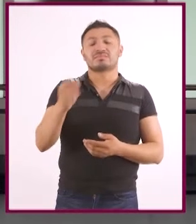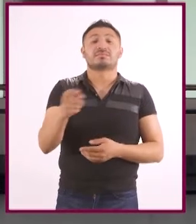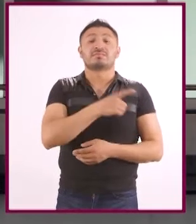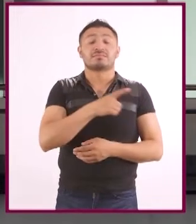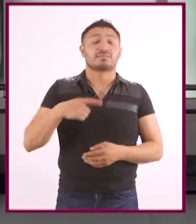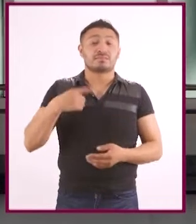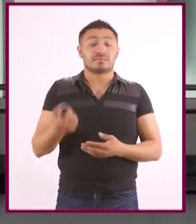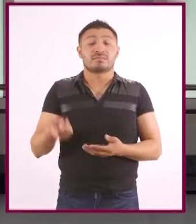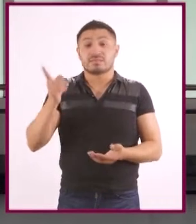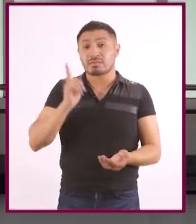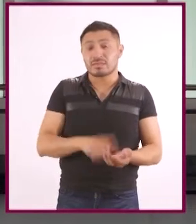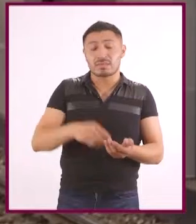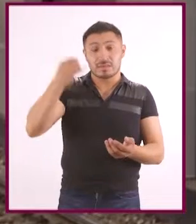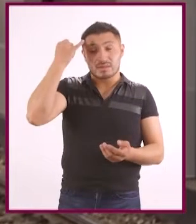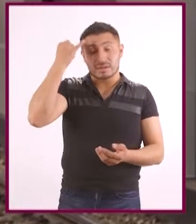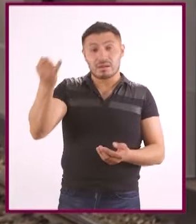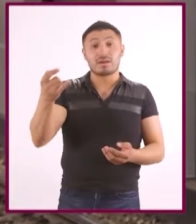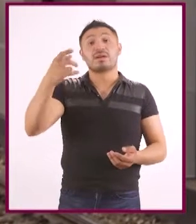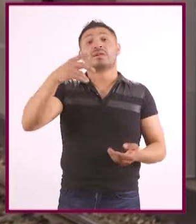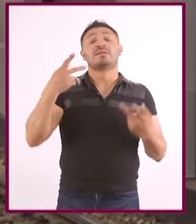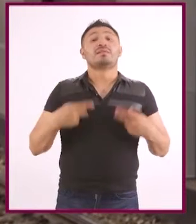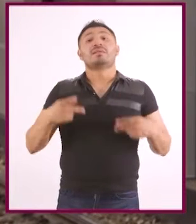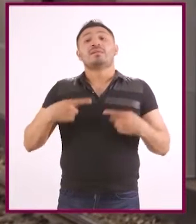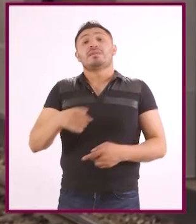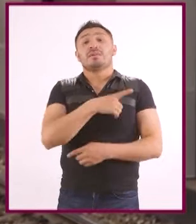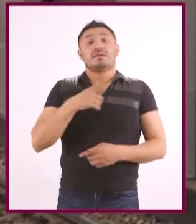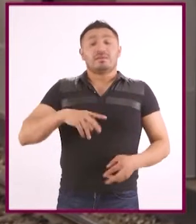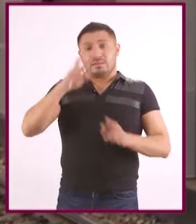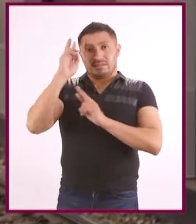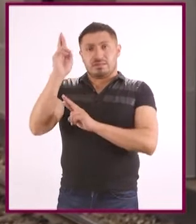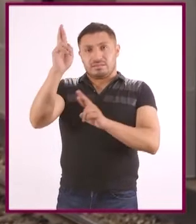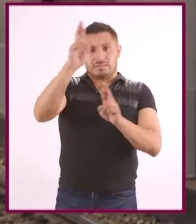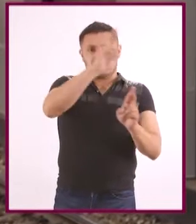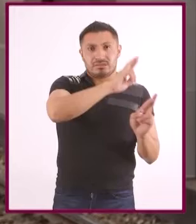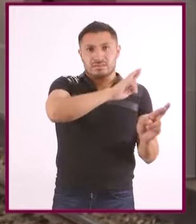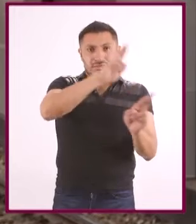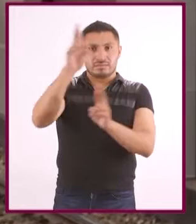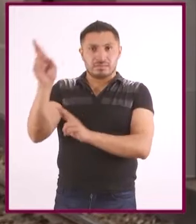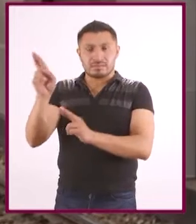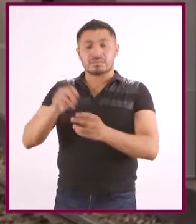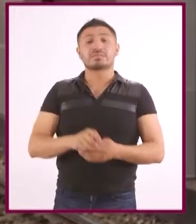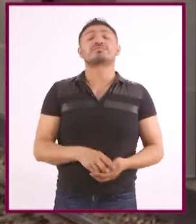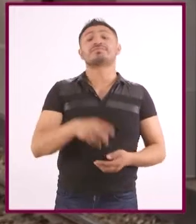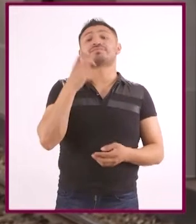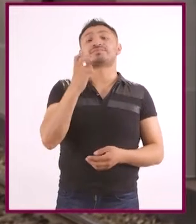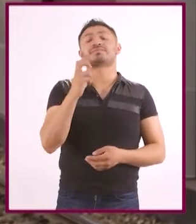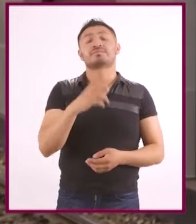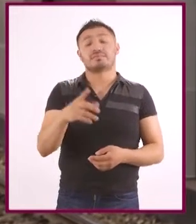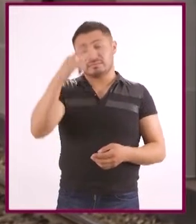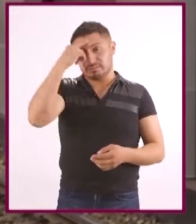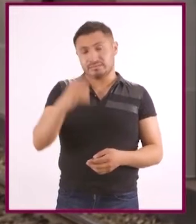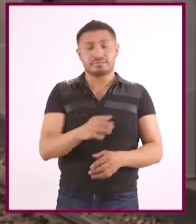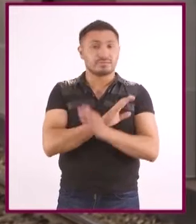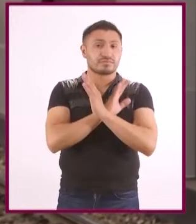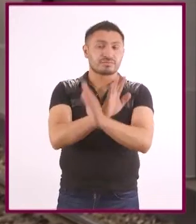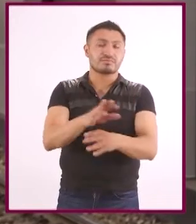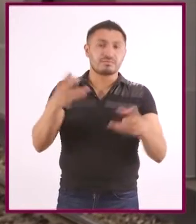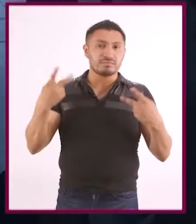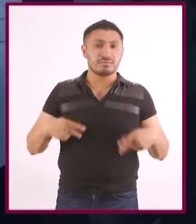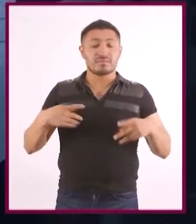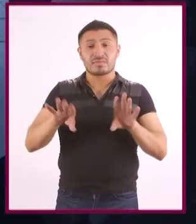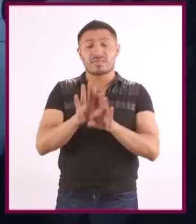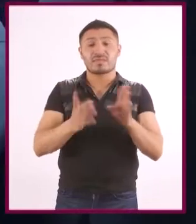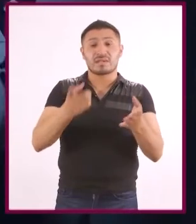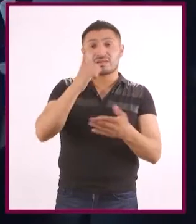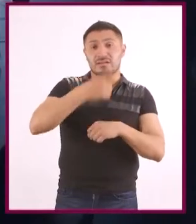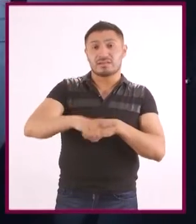del principio de que las personas tenemos que respetarnos los unos a los otros. Por ello, para evitar que alguien genere un daño a